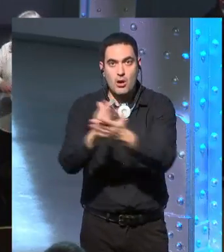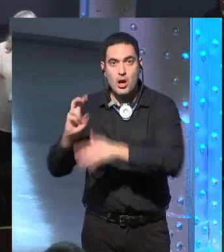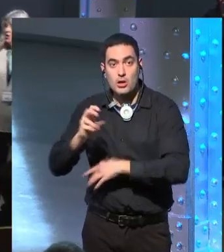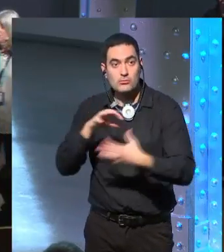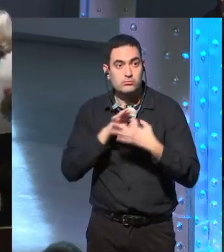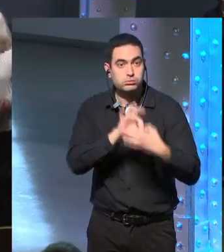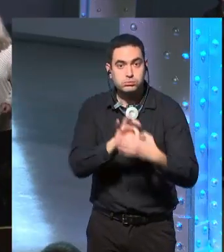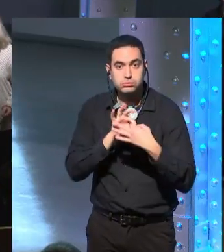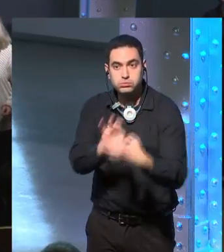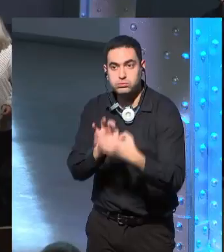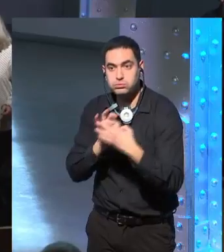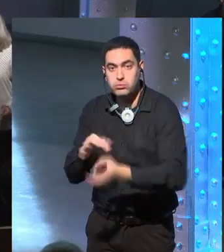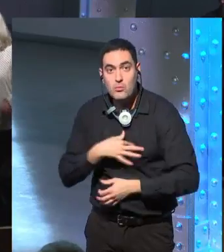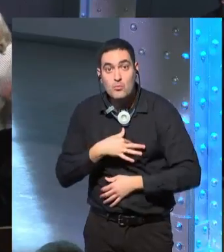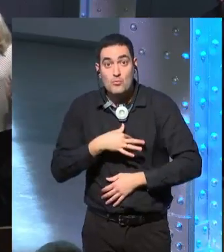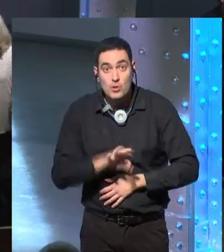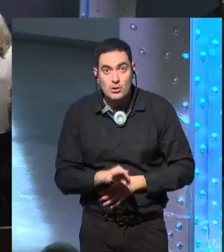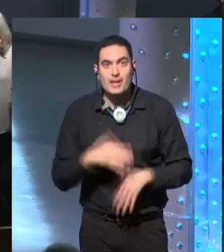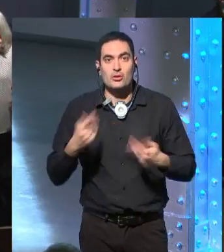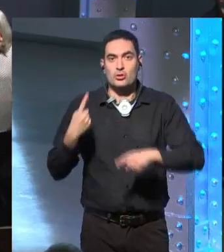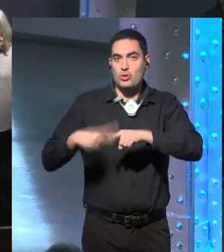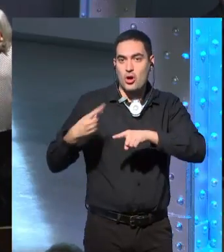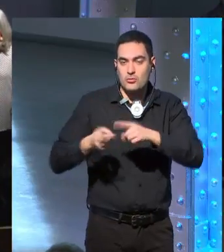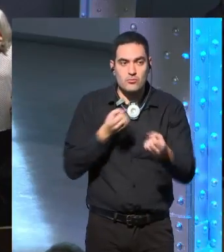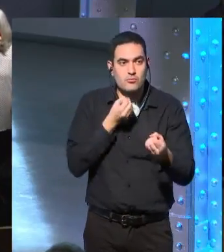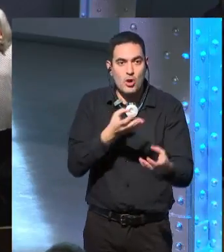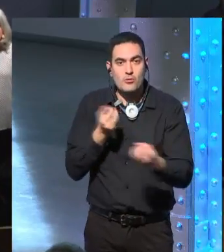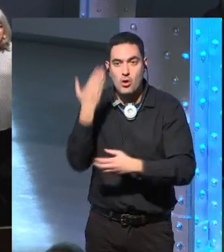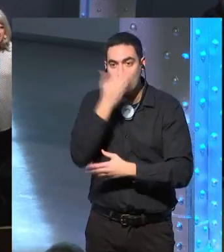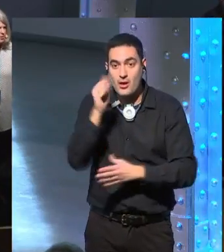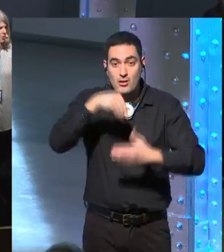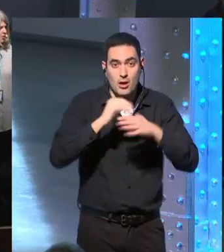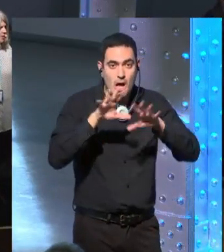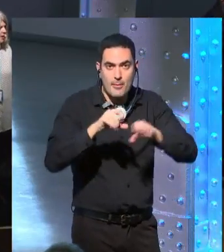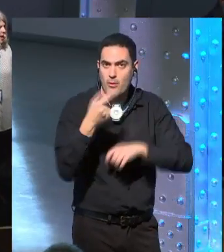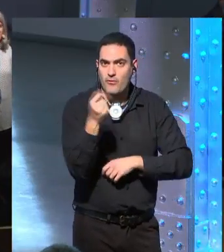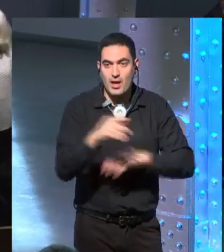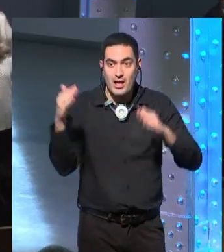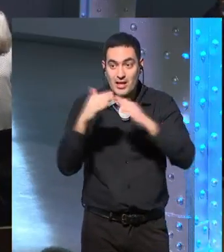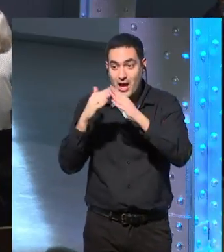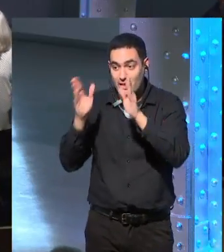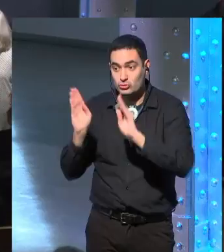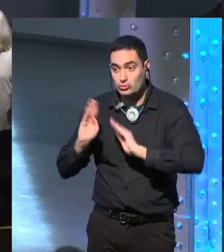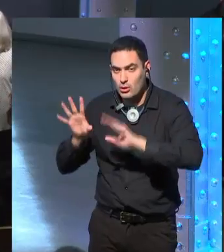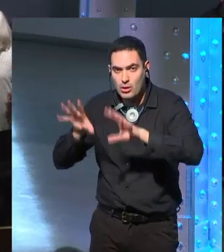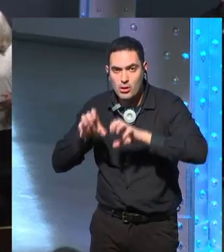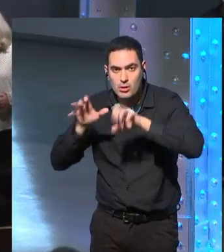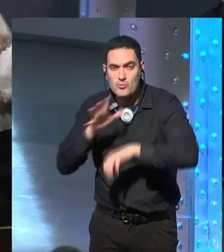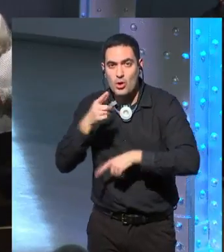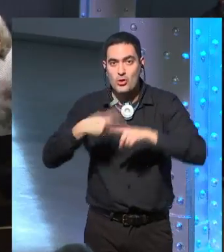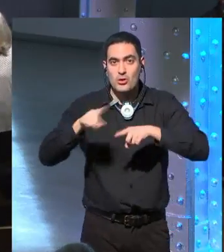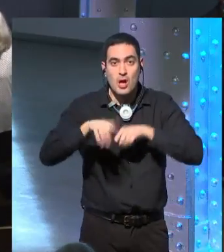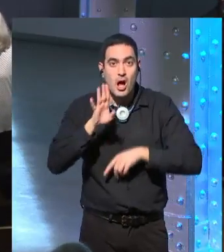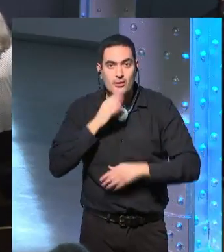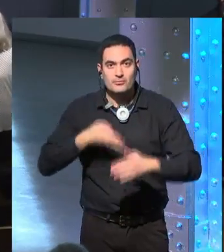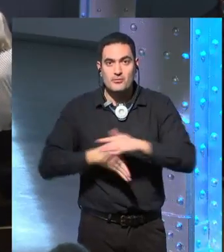va a contar cosas que no aprende en el colegio, sino que las aprende en casa, porque tenemos acceso a esas cosas.